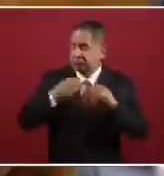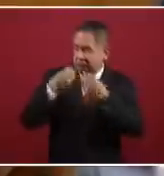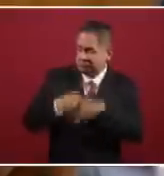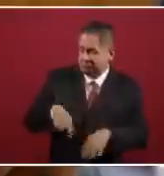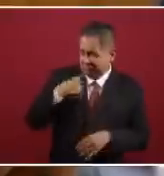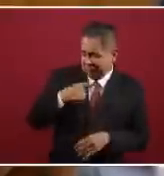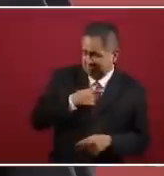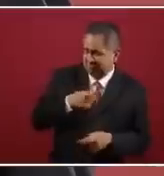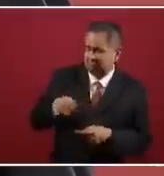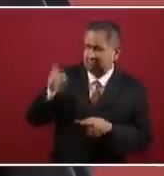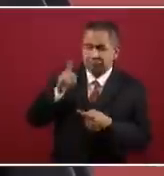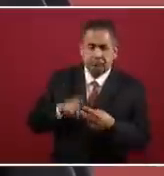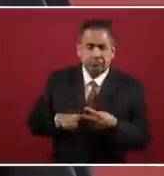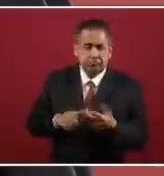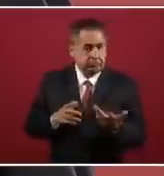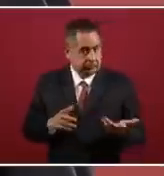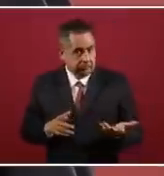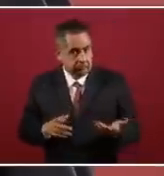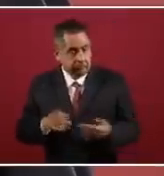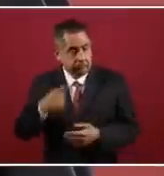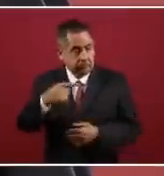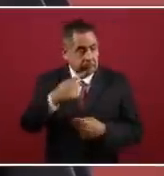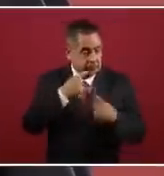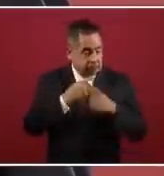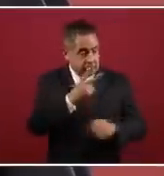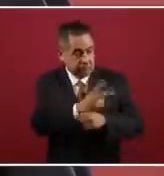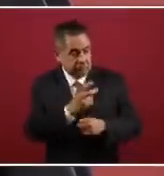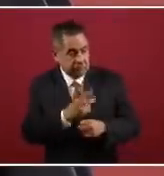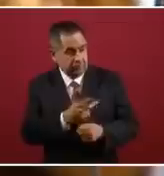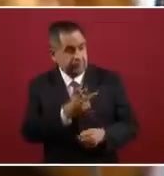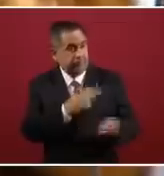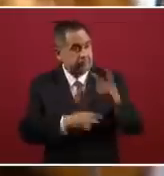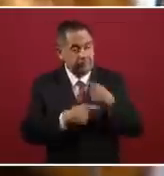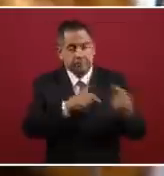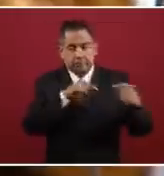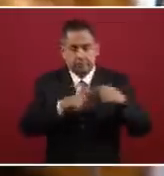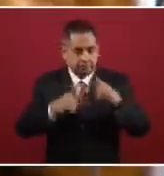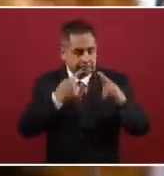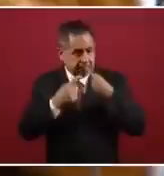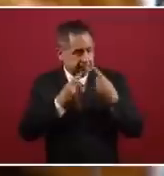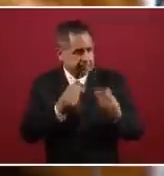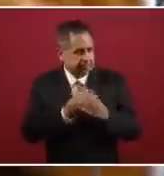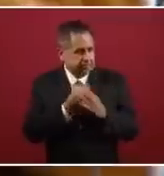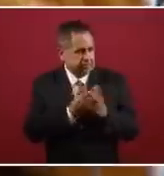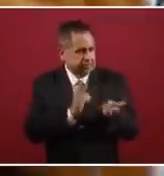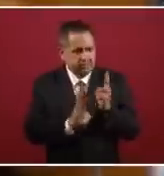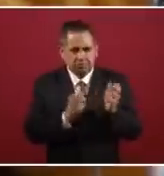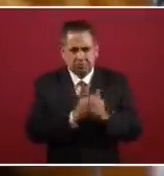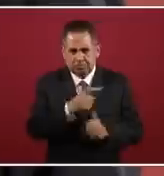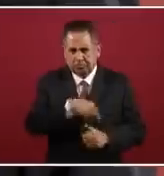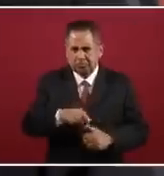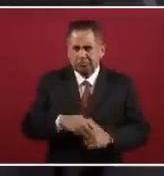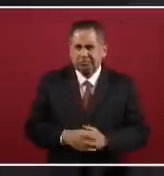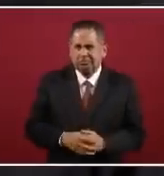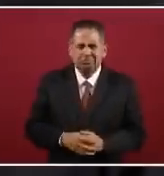este contexto, ¿usted estaría dispuesto a invitarlos a Palacio Nacional y reunirse con ellos?